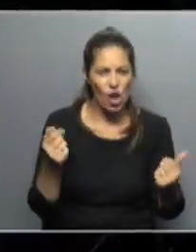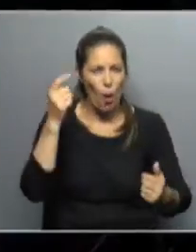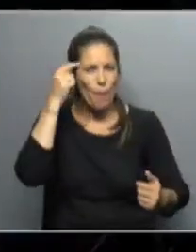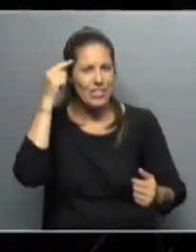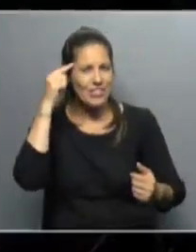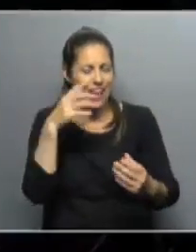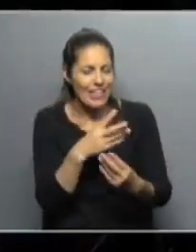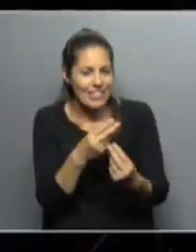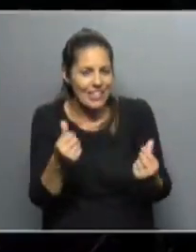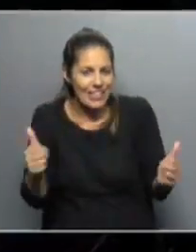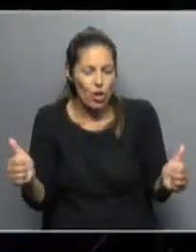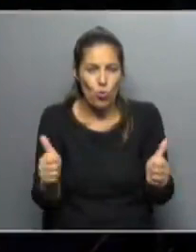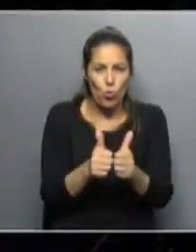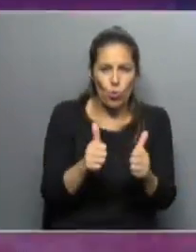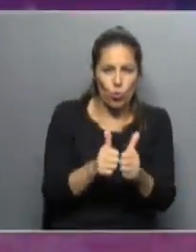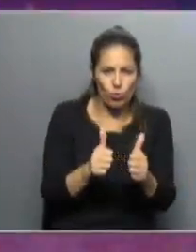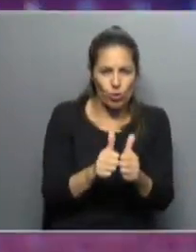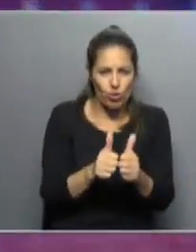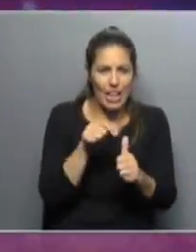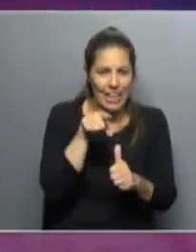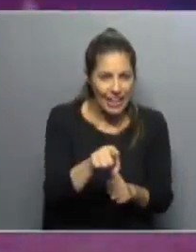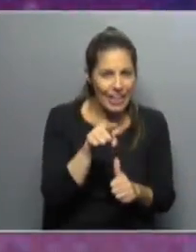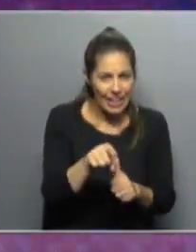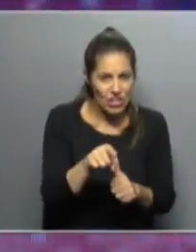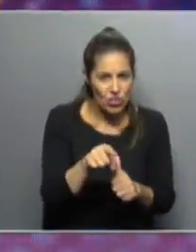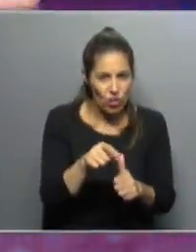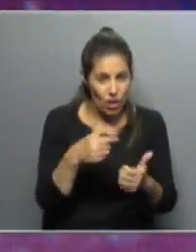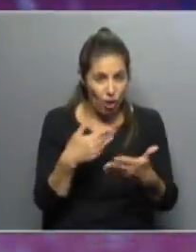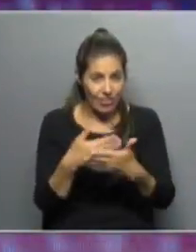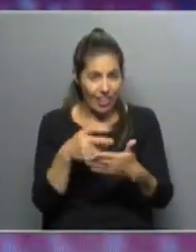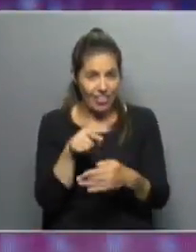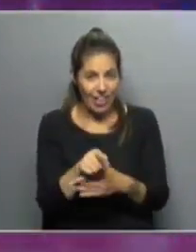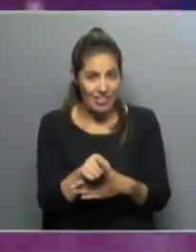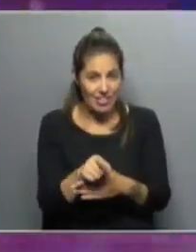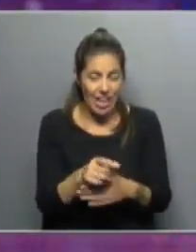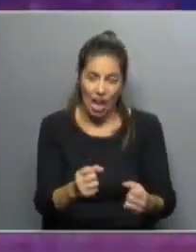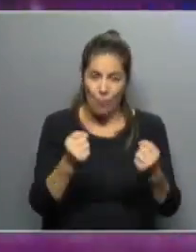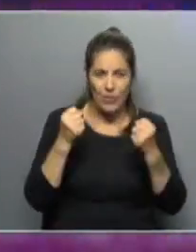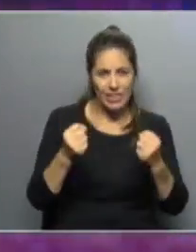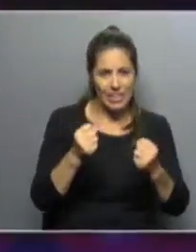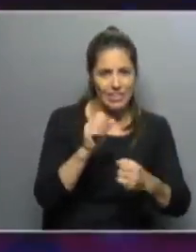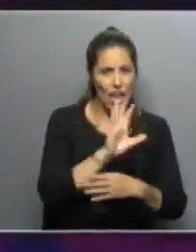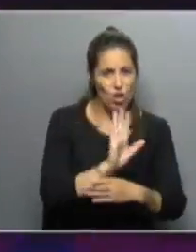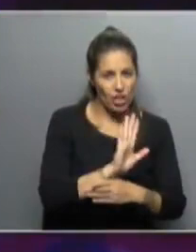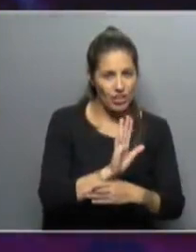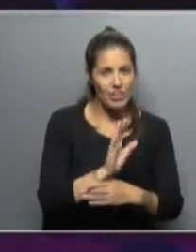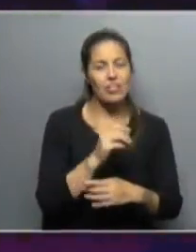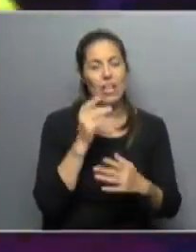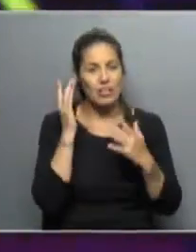y sentirnos juntos. ¿Eso es lo que está detrás, que decías, la militancia de los artistas? Sí, claro,